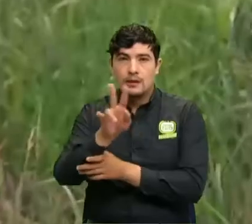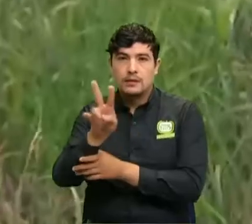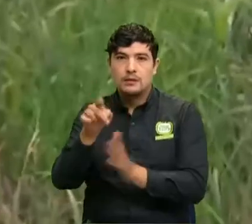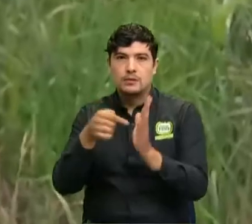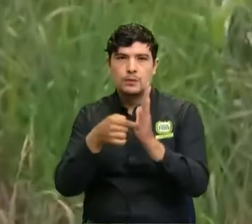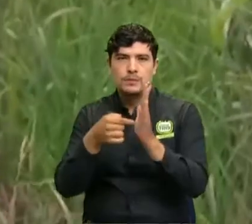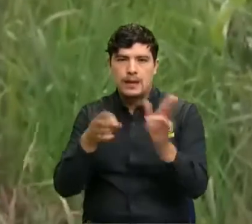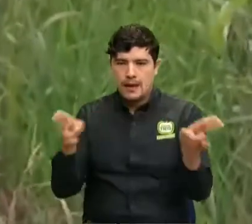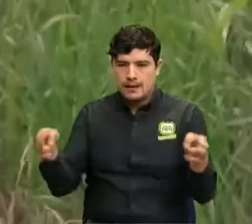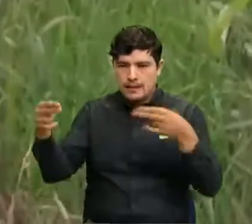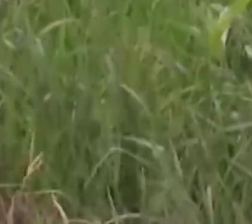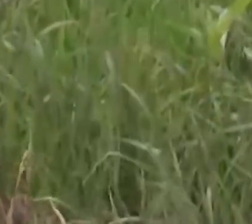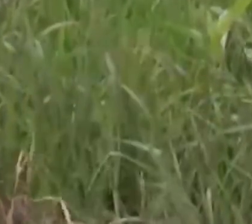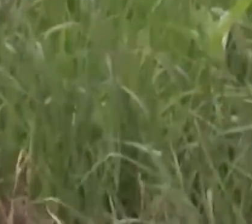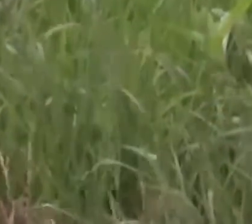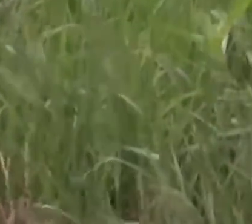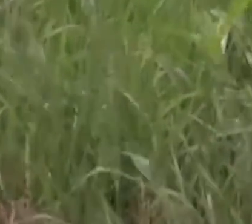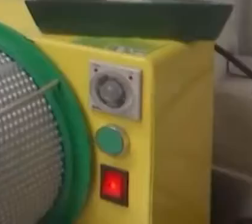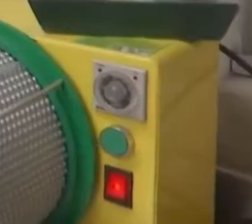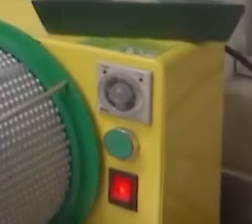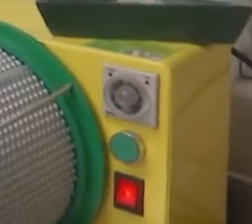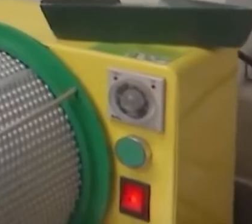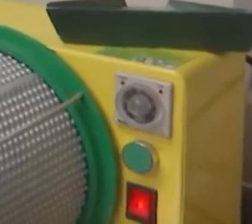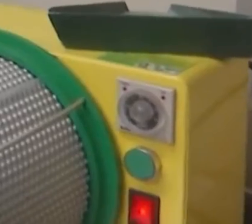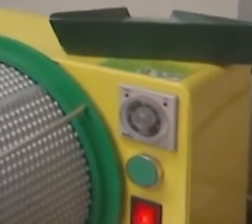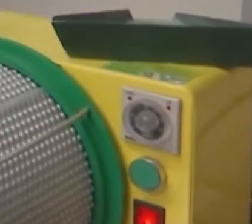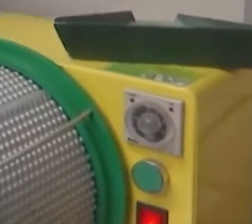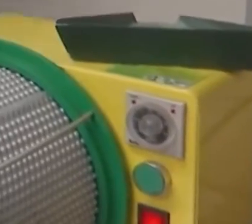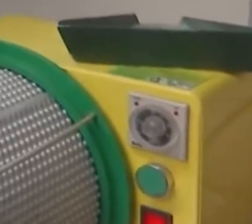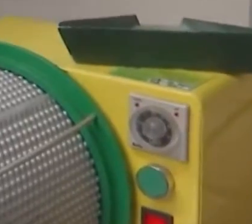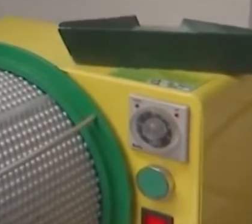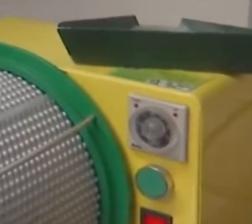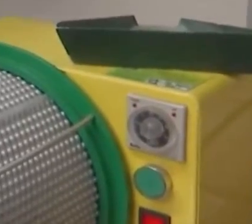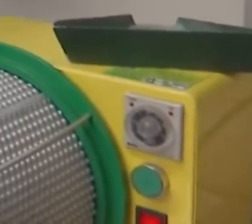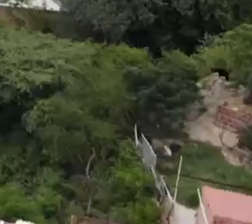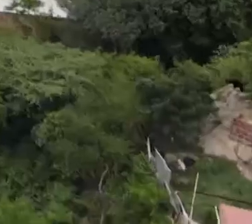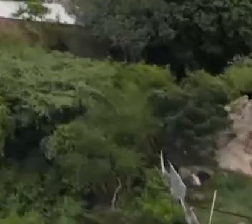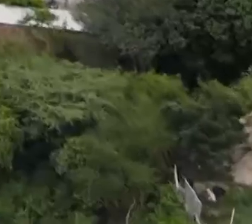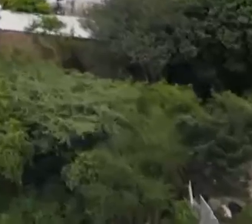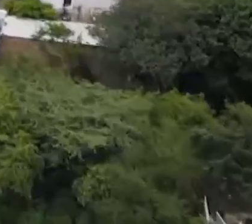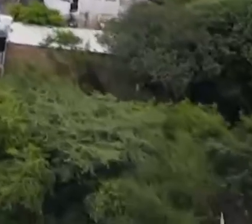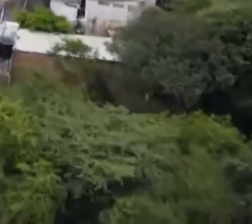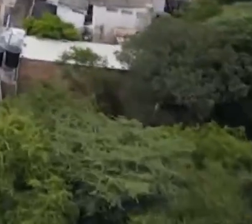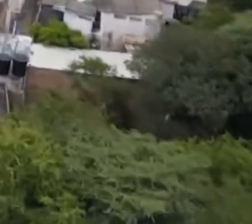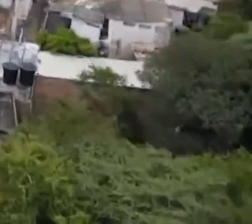según mencionan los líderes en la región, que basados en criterios científicos podrán mejorar la economía en el departamento.